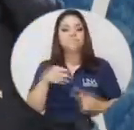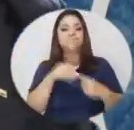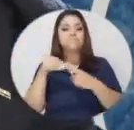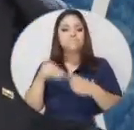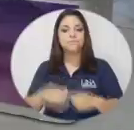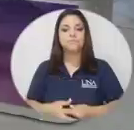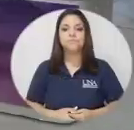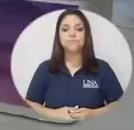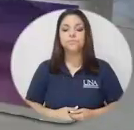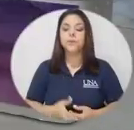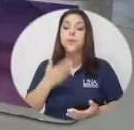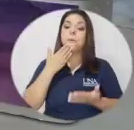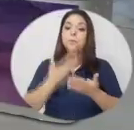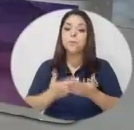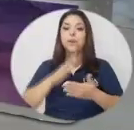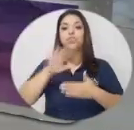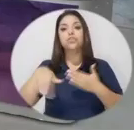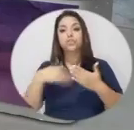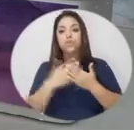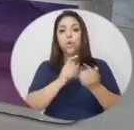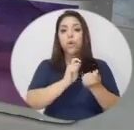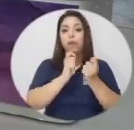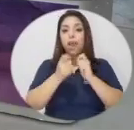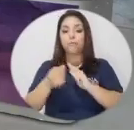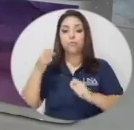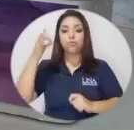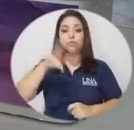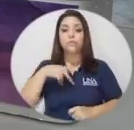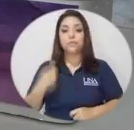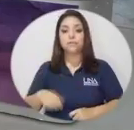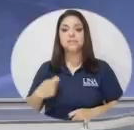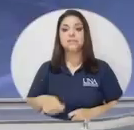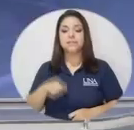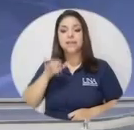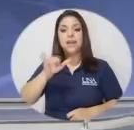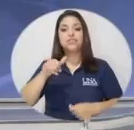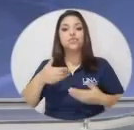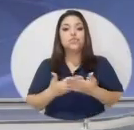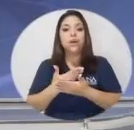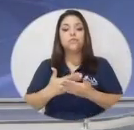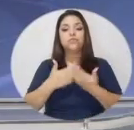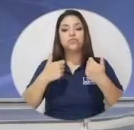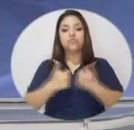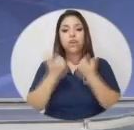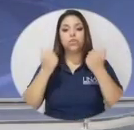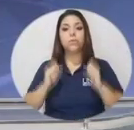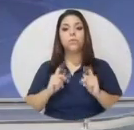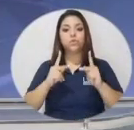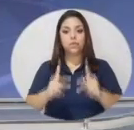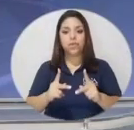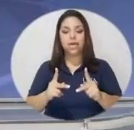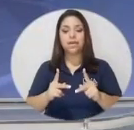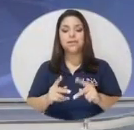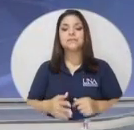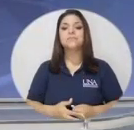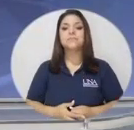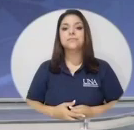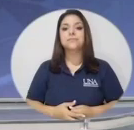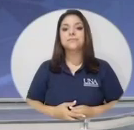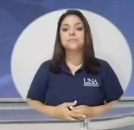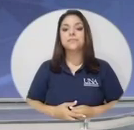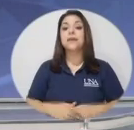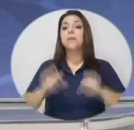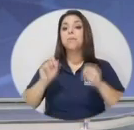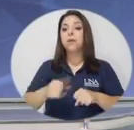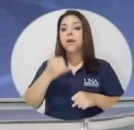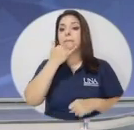ubico ese panorama. Bueno, todo cambio trae una serie de retos y oportunidades y pues el cambio que